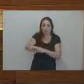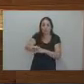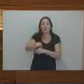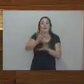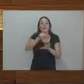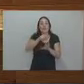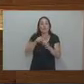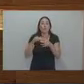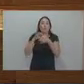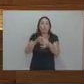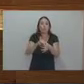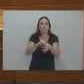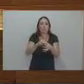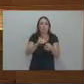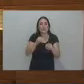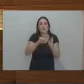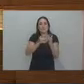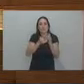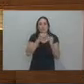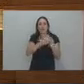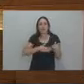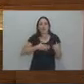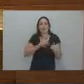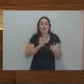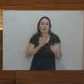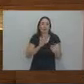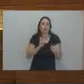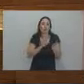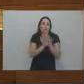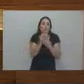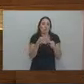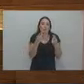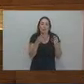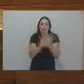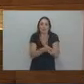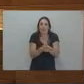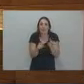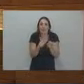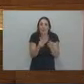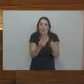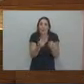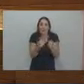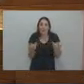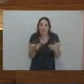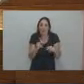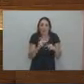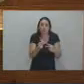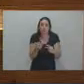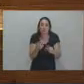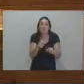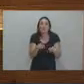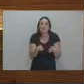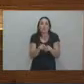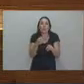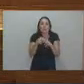reforzar el sistema de bienestar, no es incompatible con tener un servicio público, es atender a una necesidad urgente. Y esto no son políticas miserabilistas, son